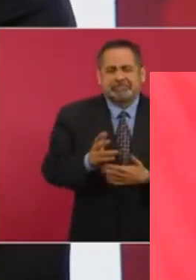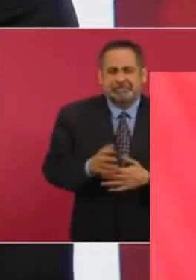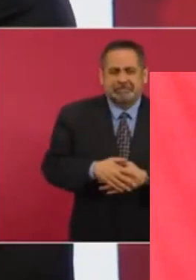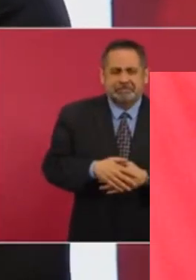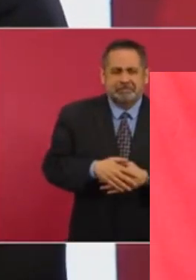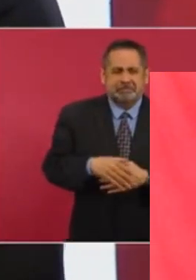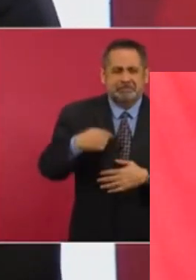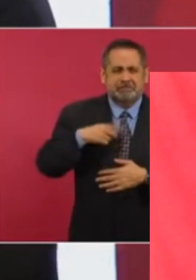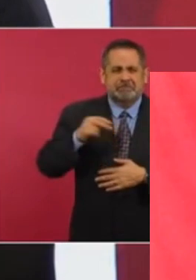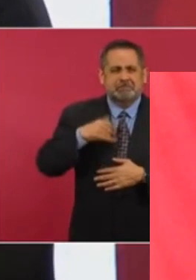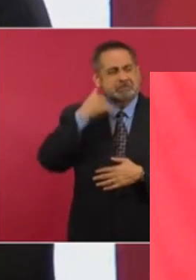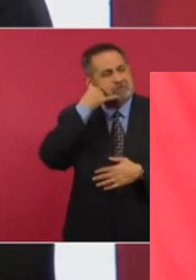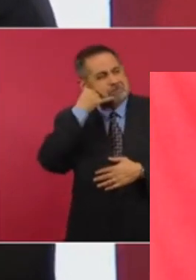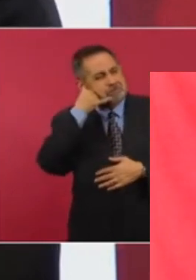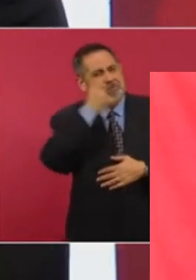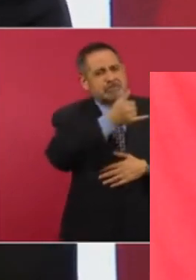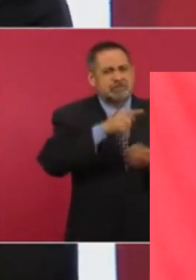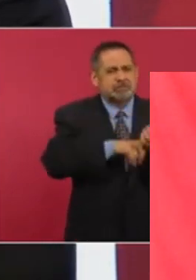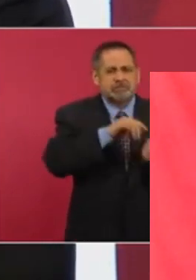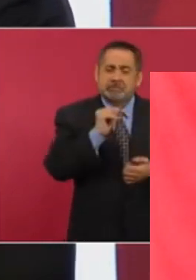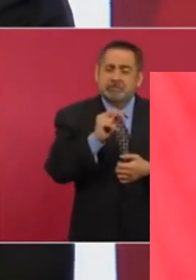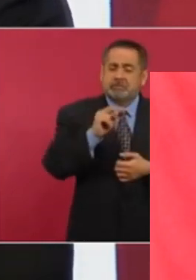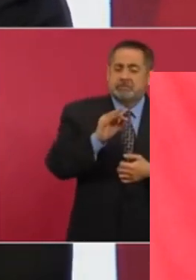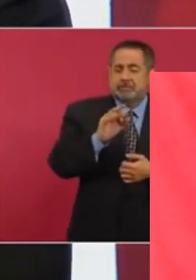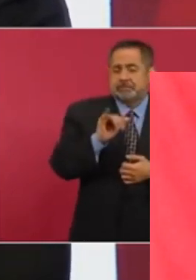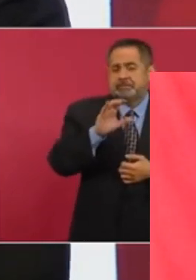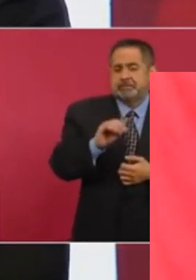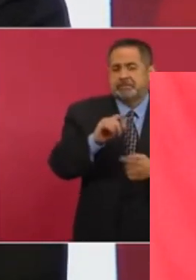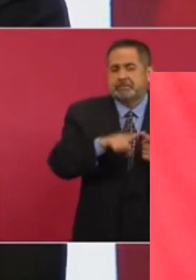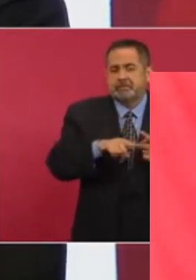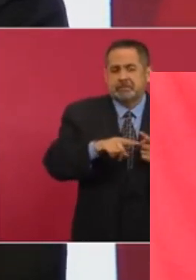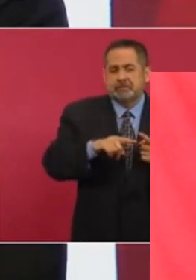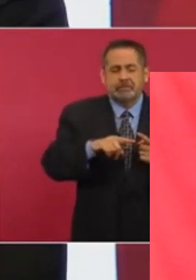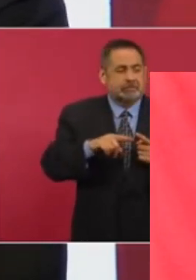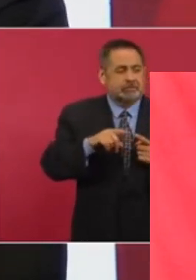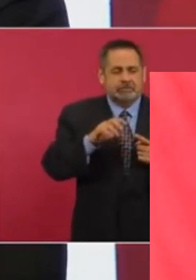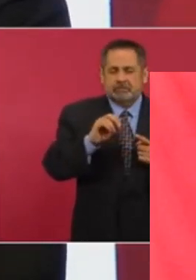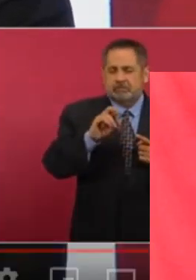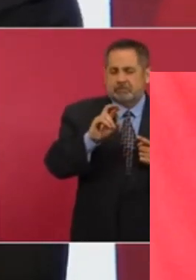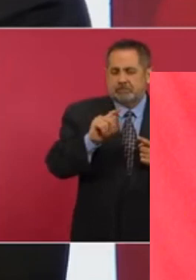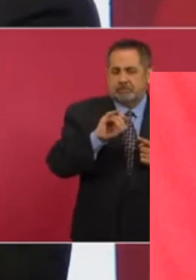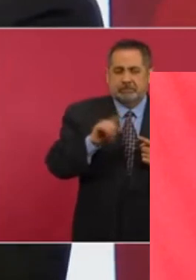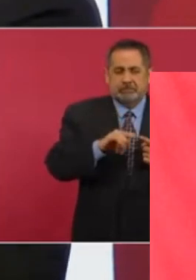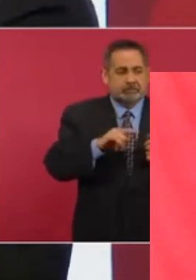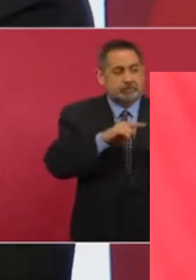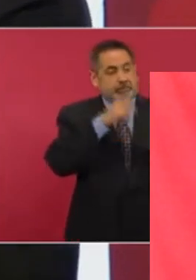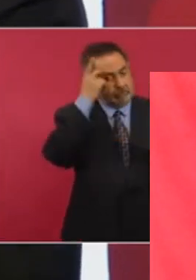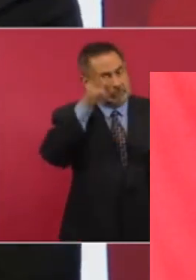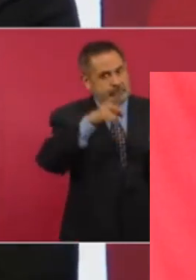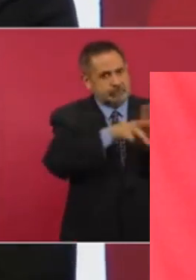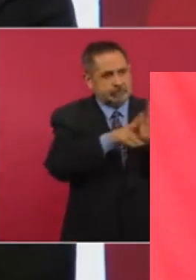Juan Francisco Ili Ortiz para decir, oye,